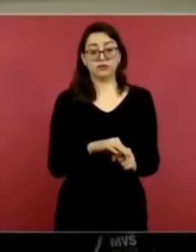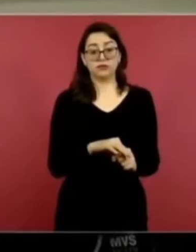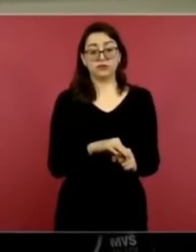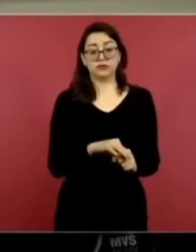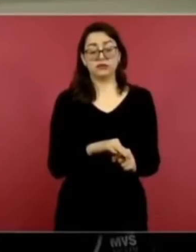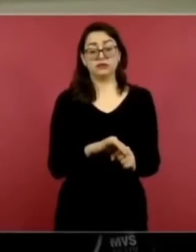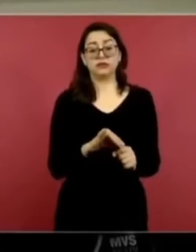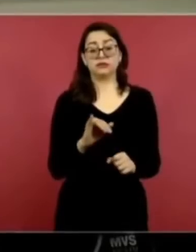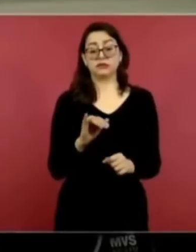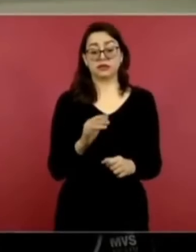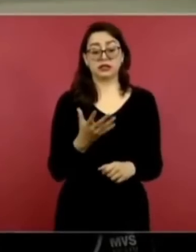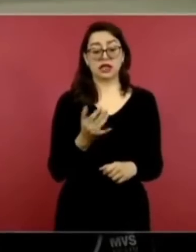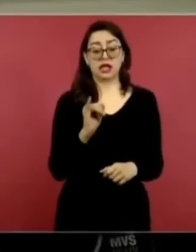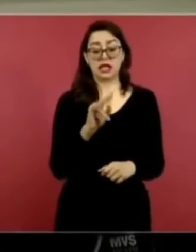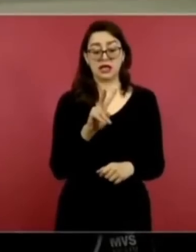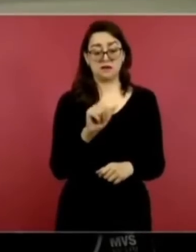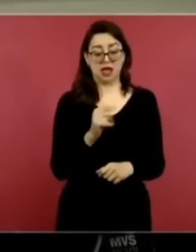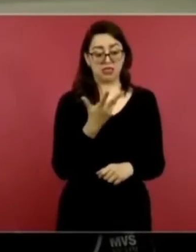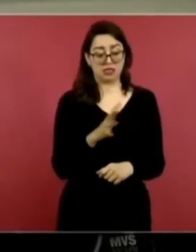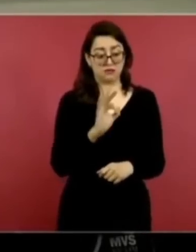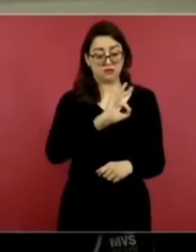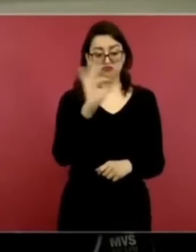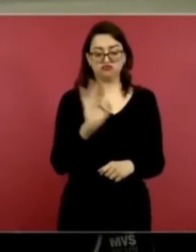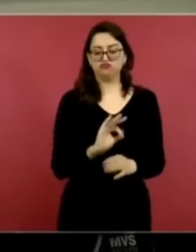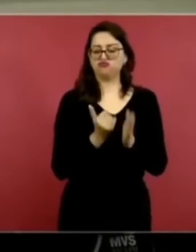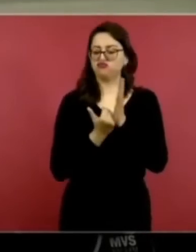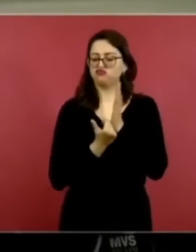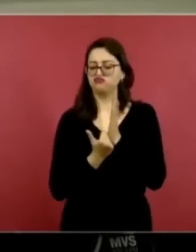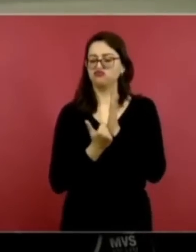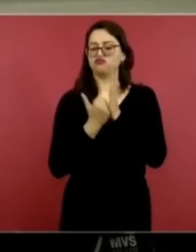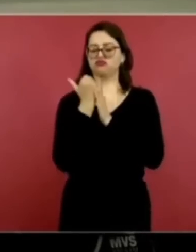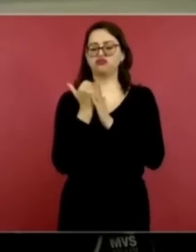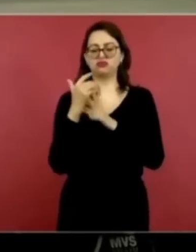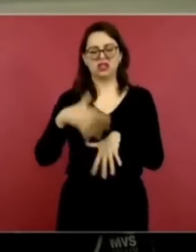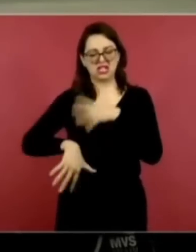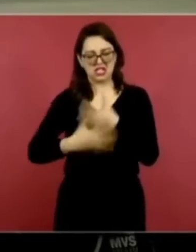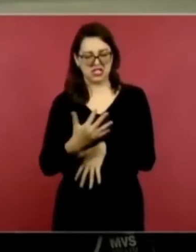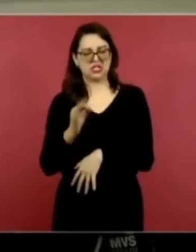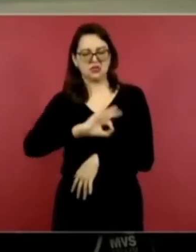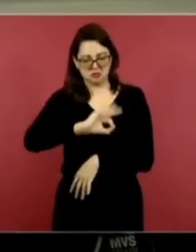aumentó el IVA del 10 al 15 por ciento.